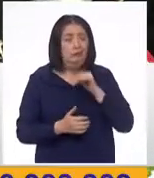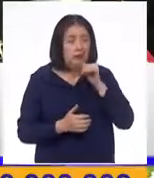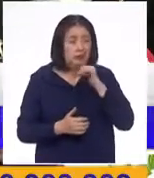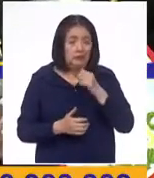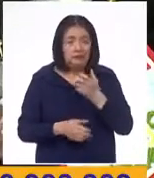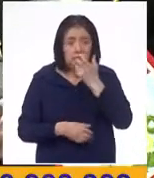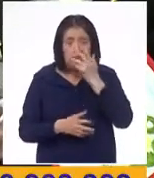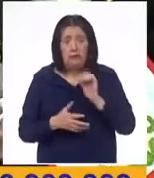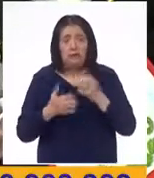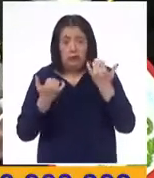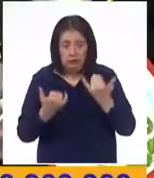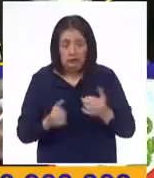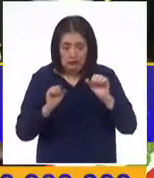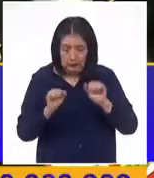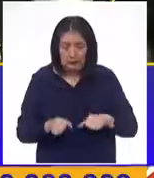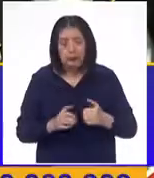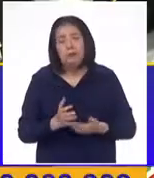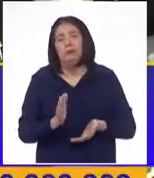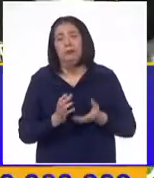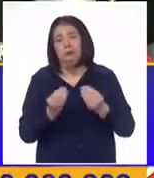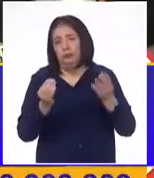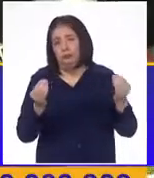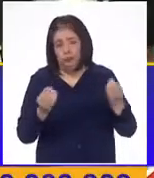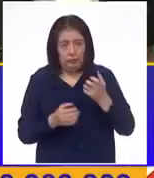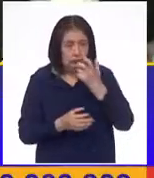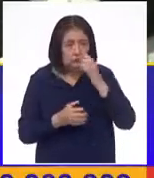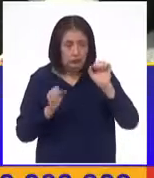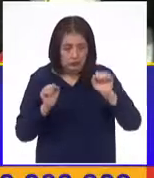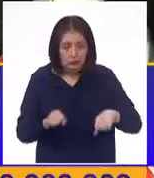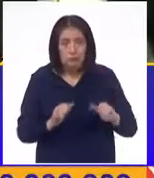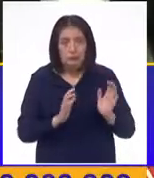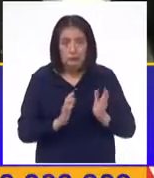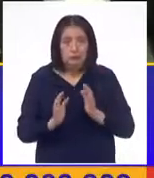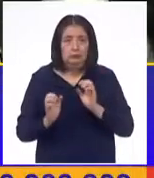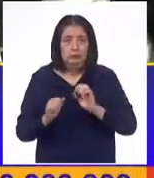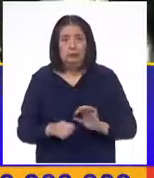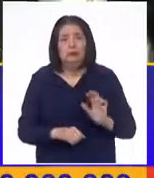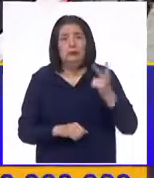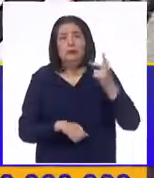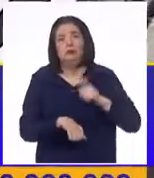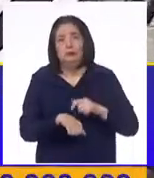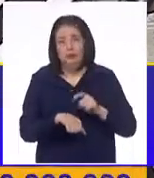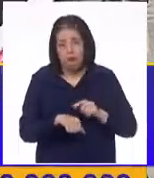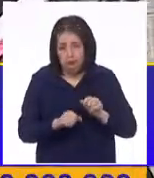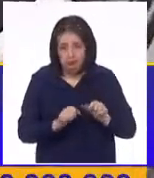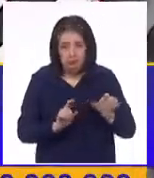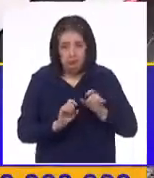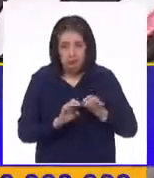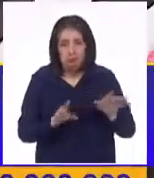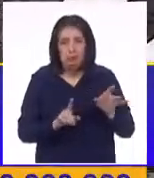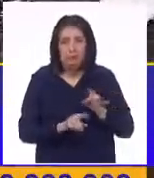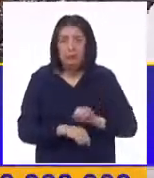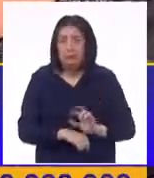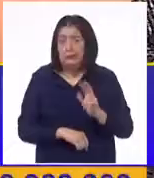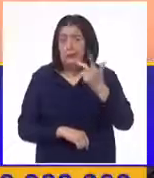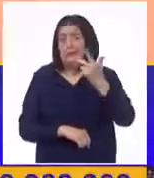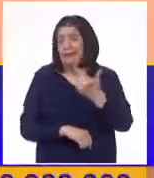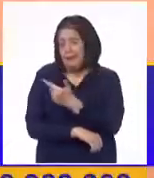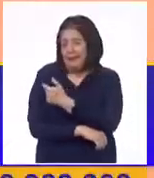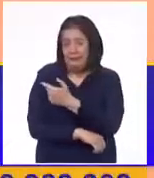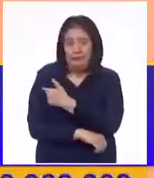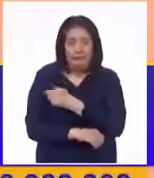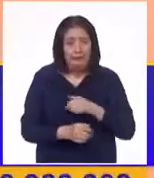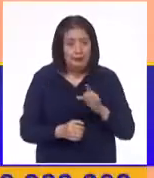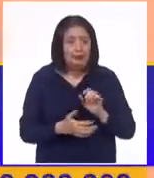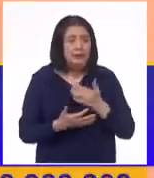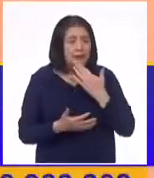oxígeno, ahora tenemos superávit. Estamos preparados para enfrentar una tercera ola. Para la tercera vacunatón, los beneficiarios